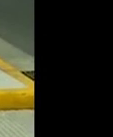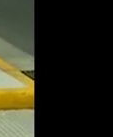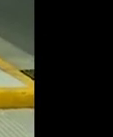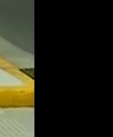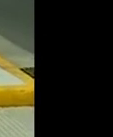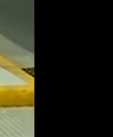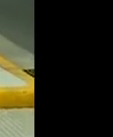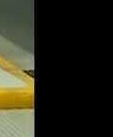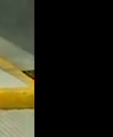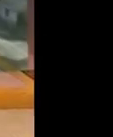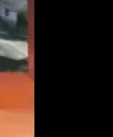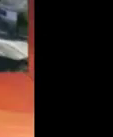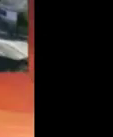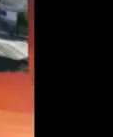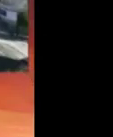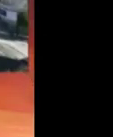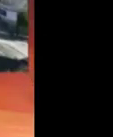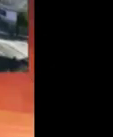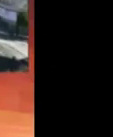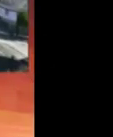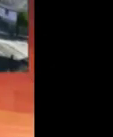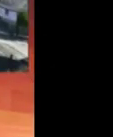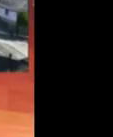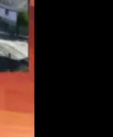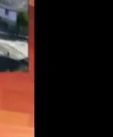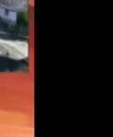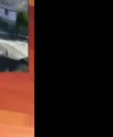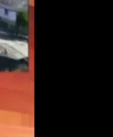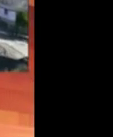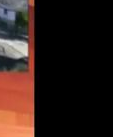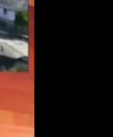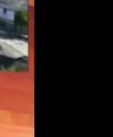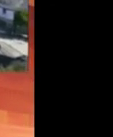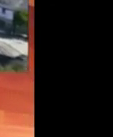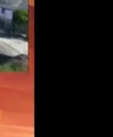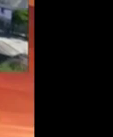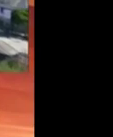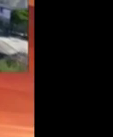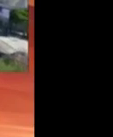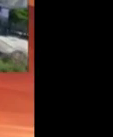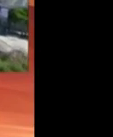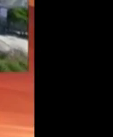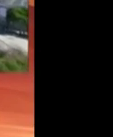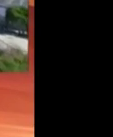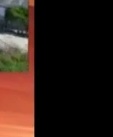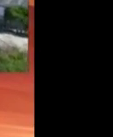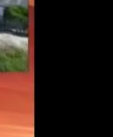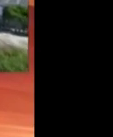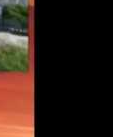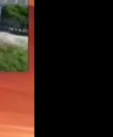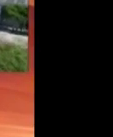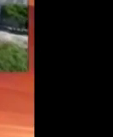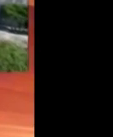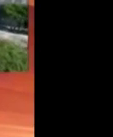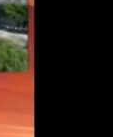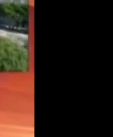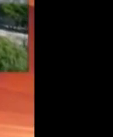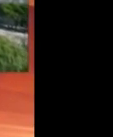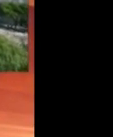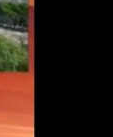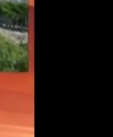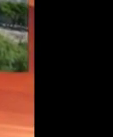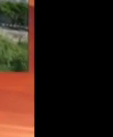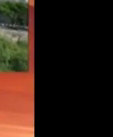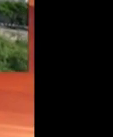Era impensado quizás hace unos días que esto pasase aquí en Buenos Aires, pero está sucediendo en estos momentos. La policía le está pidiendo a la gente que se quede, y hemos